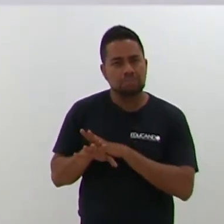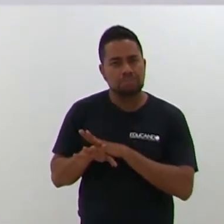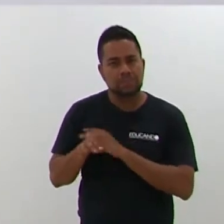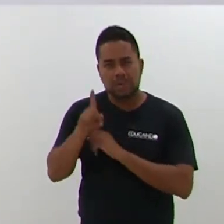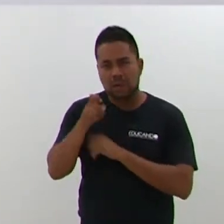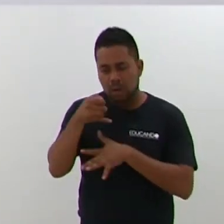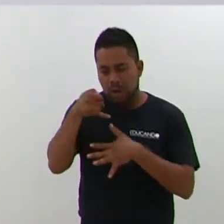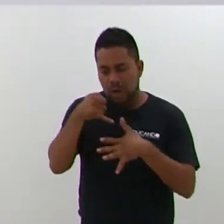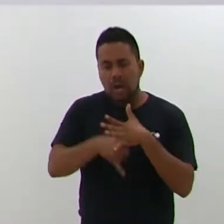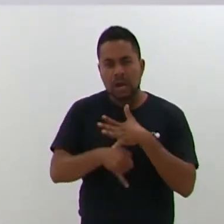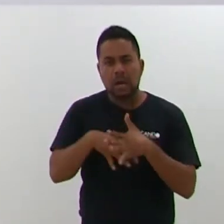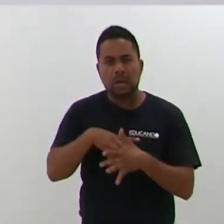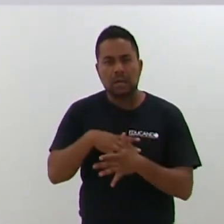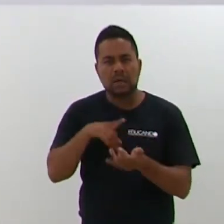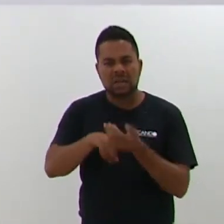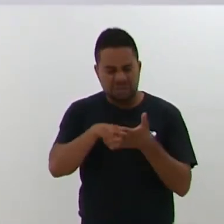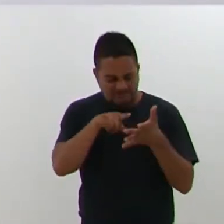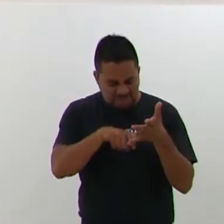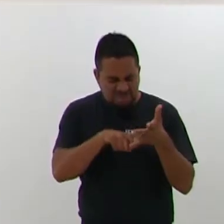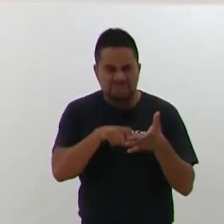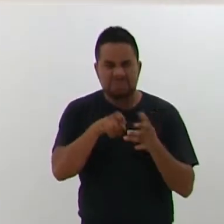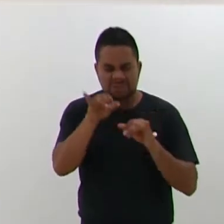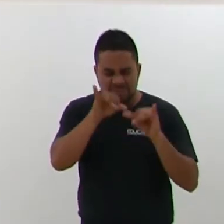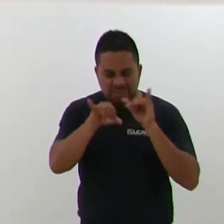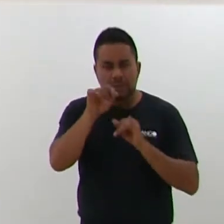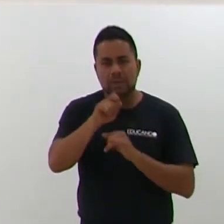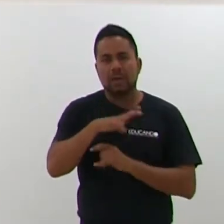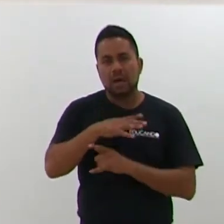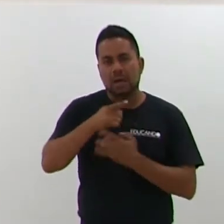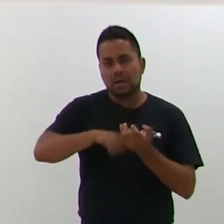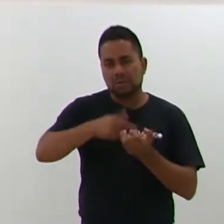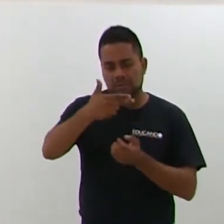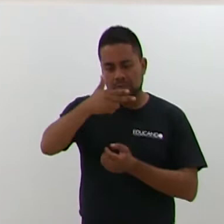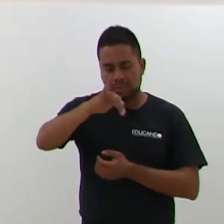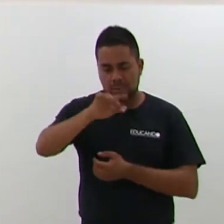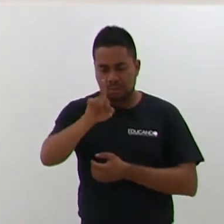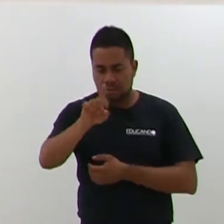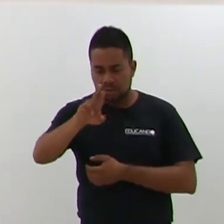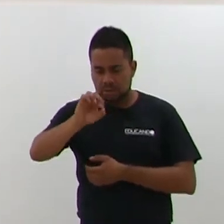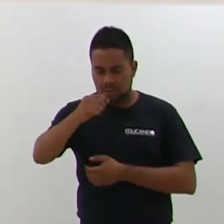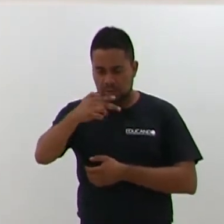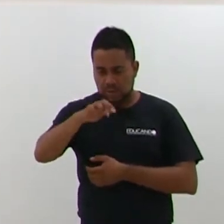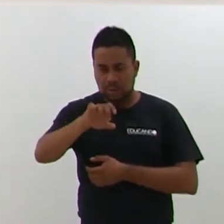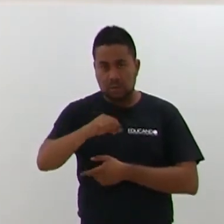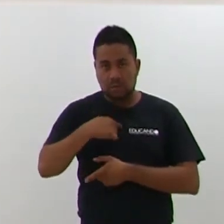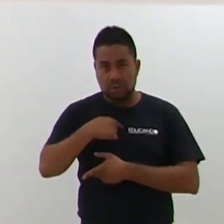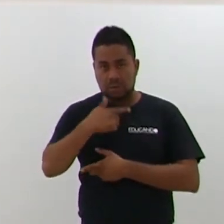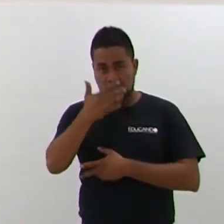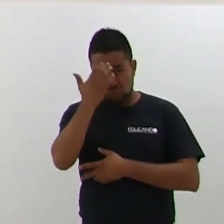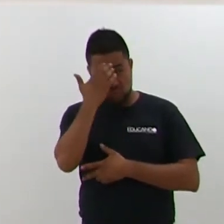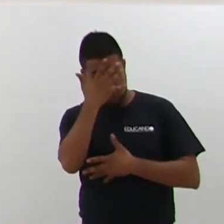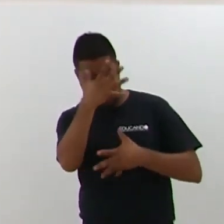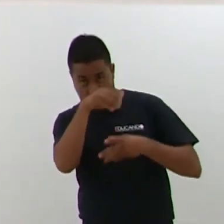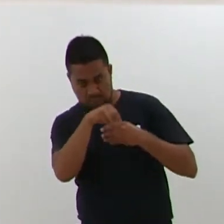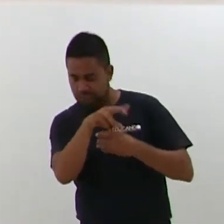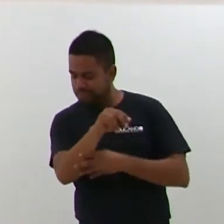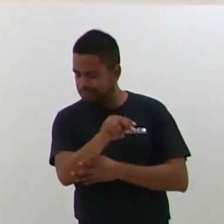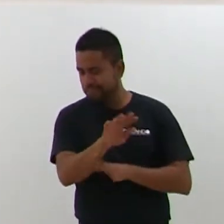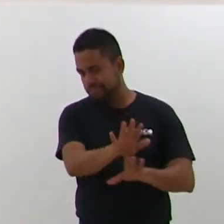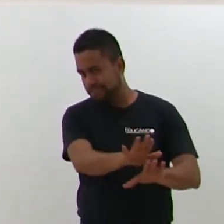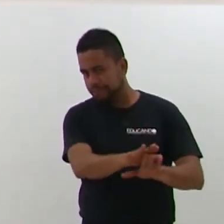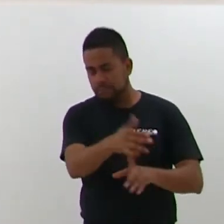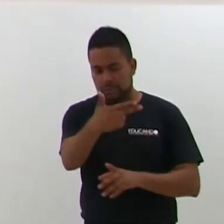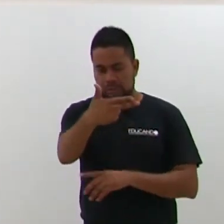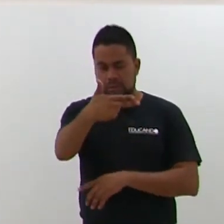agua, por ejemplo, ¿verdad? Bueno, entonces vamos a, de eso no tenemos mucho conocimiento, así que vamos a continuar. Emi,